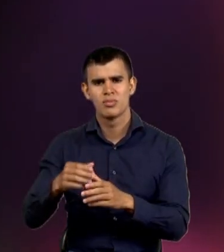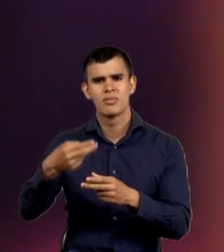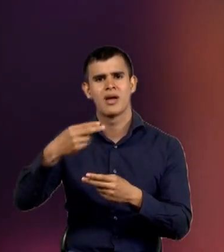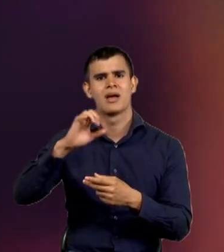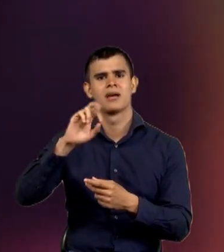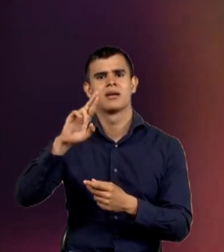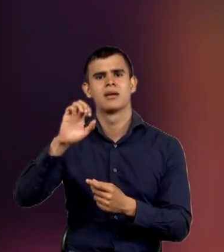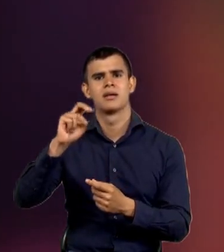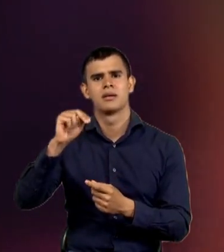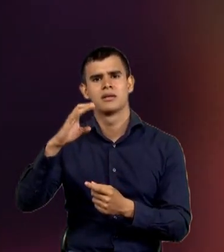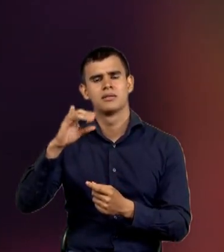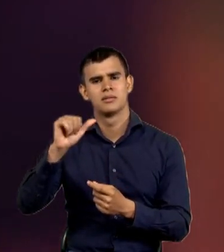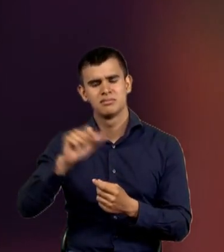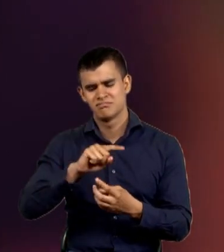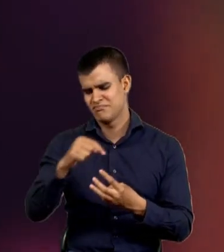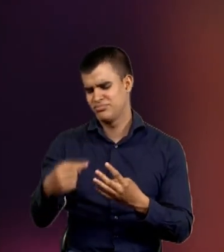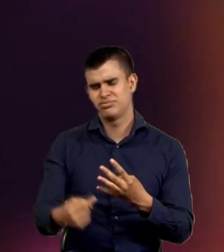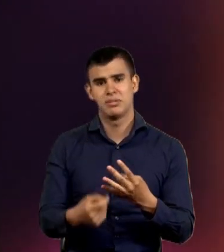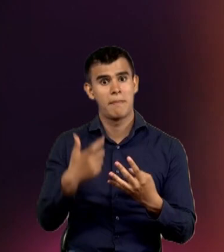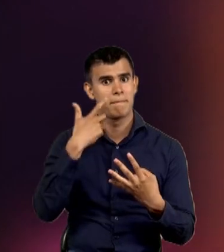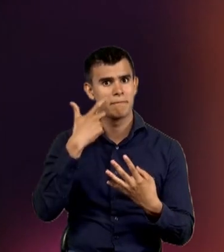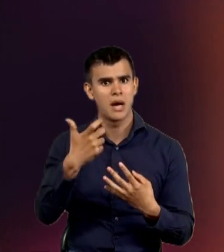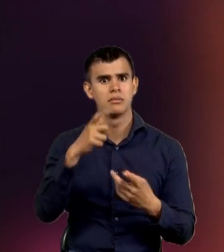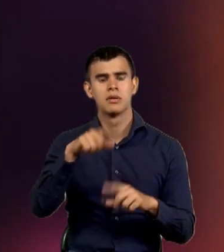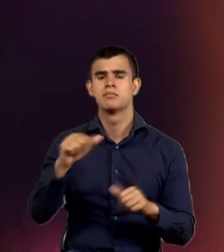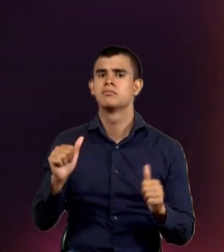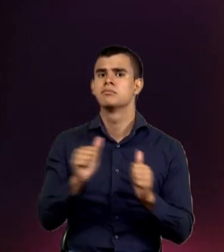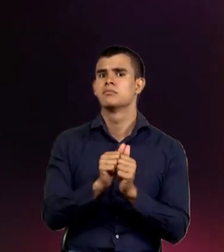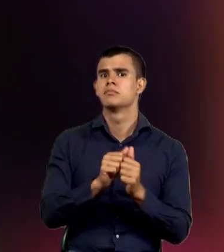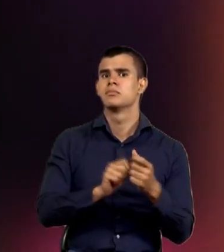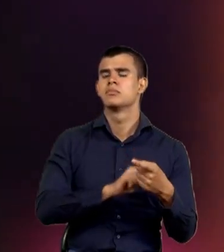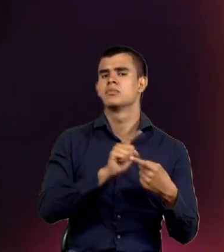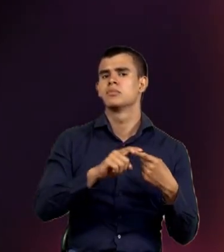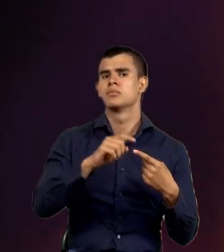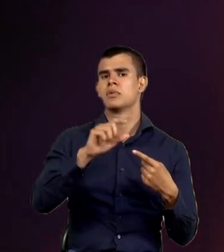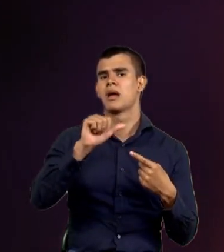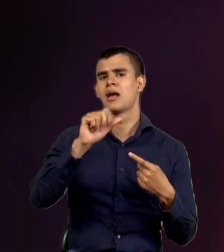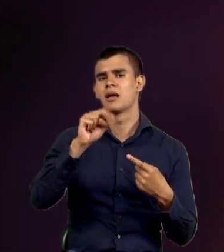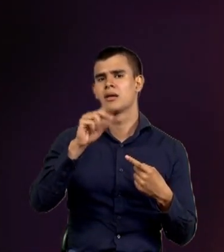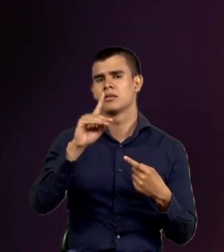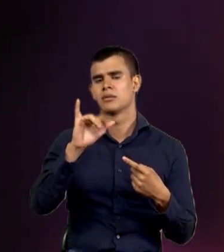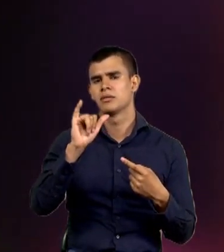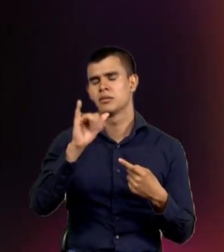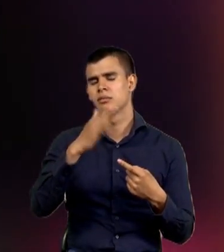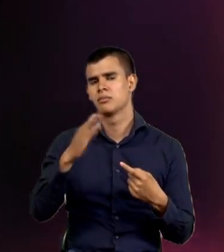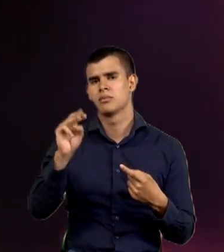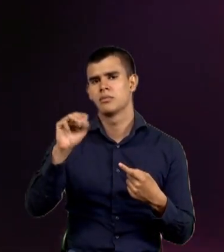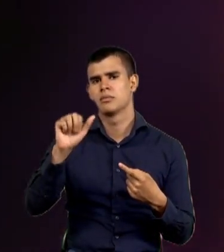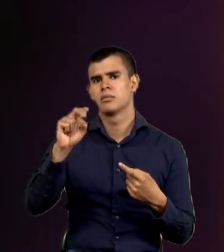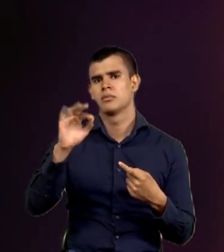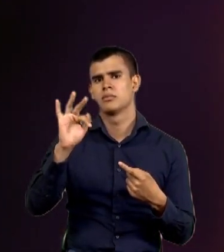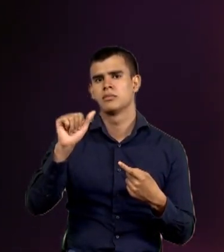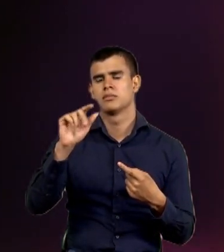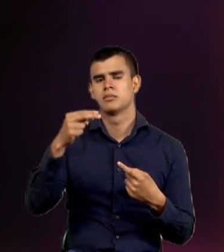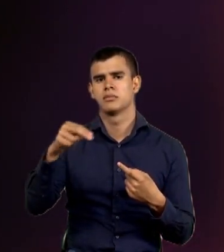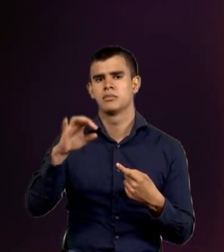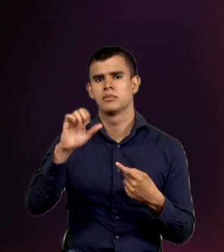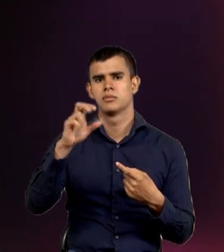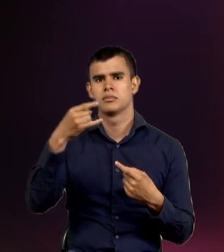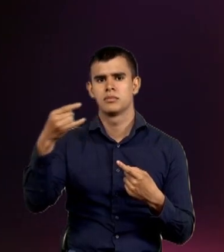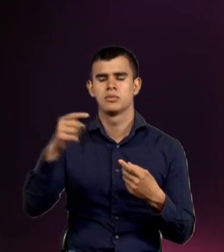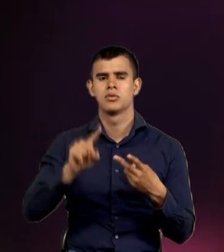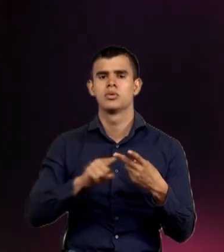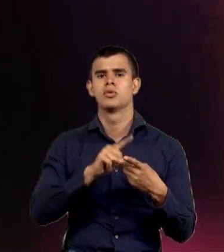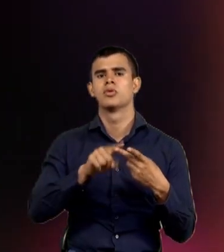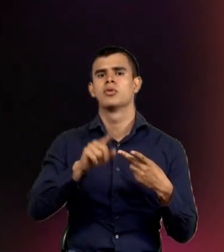Alfredo Naranjo, Orquesta Tocún, Grupo Herencia, entre otros. Ha acompañado a renombrados cantantes como Cheo Feliciano, Andy Montañez, Rodrigo